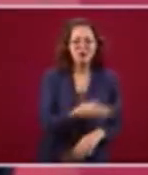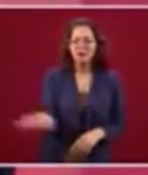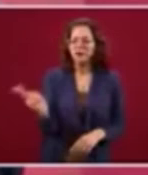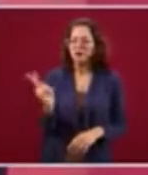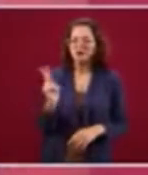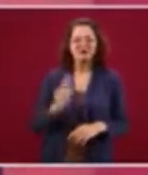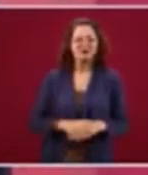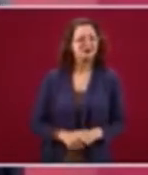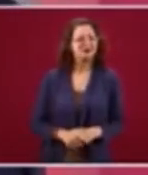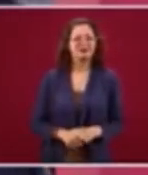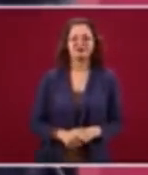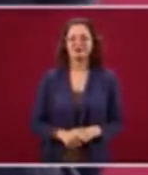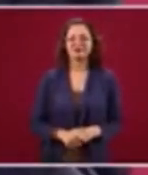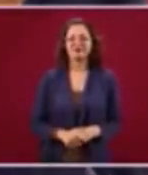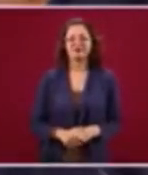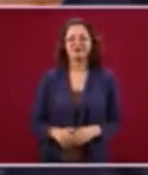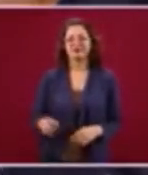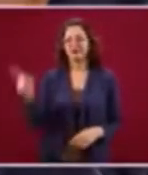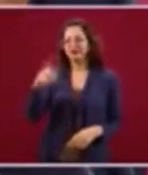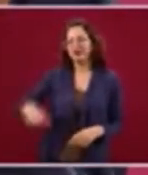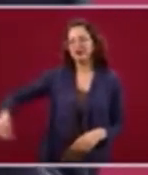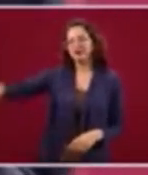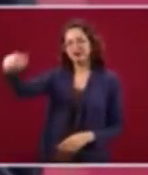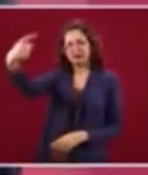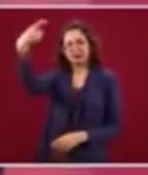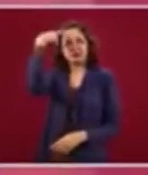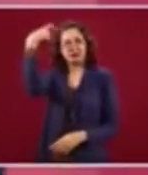Solo una mentalidad faraónica